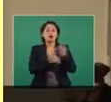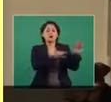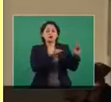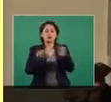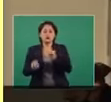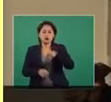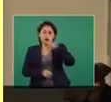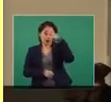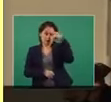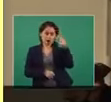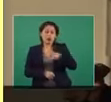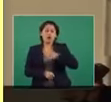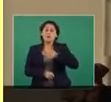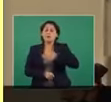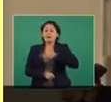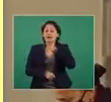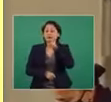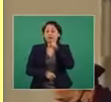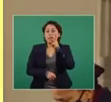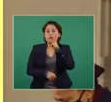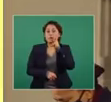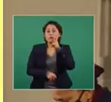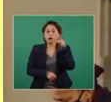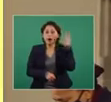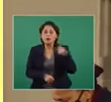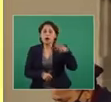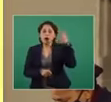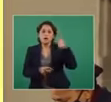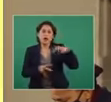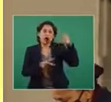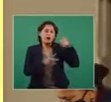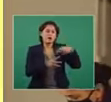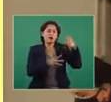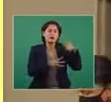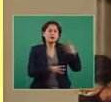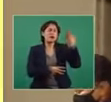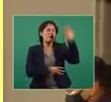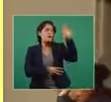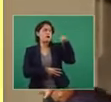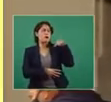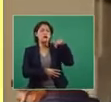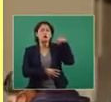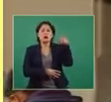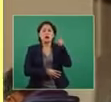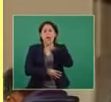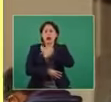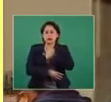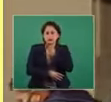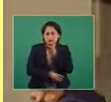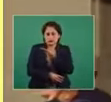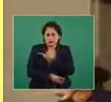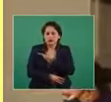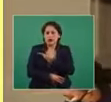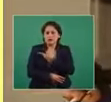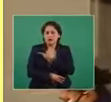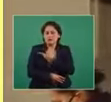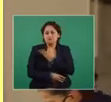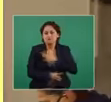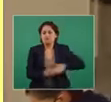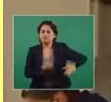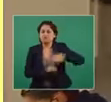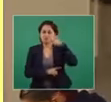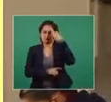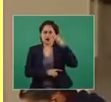Mi padre viajaba por todo América Latina en los años 60, en aquella España en blanco y negro, presidente, del franquismo.